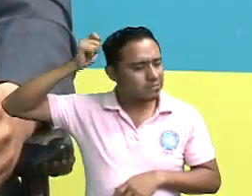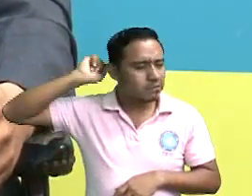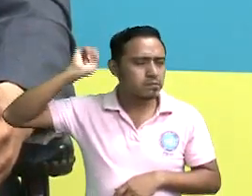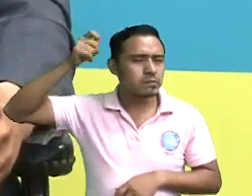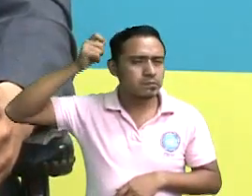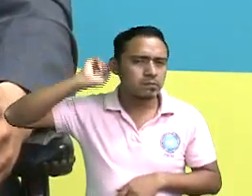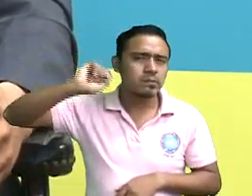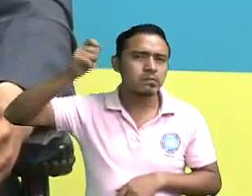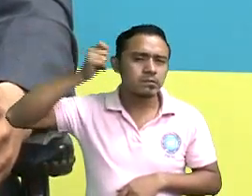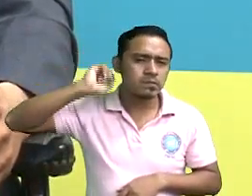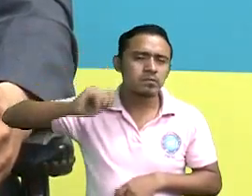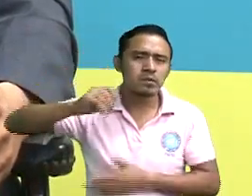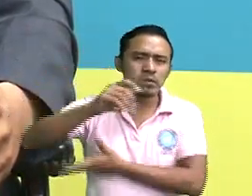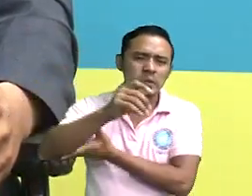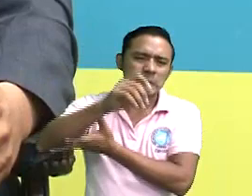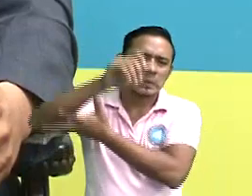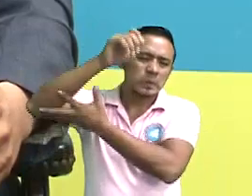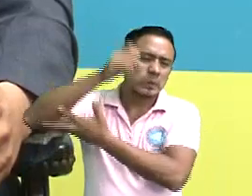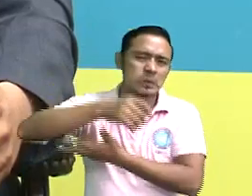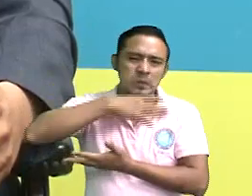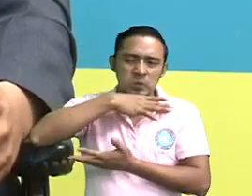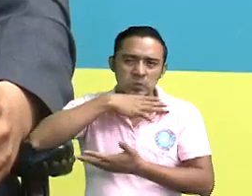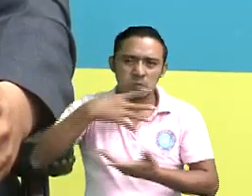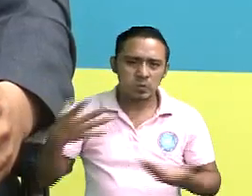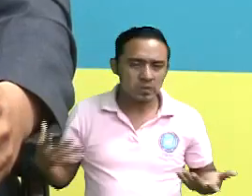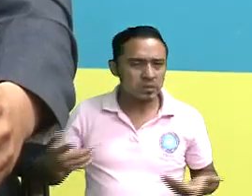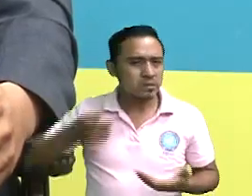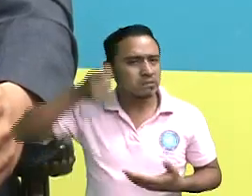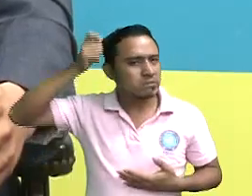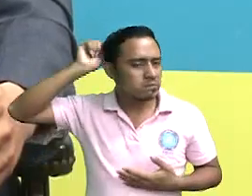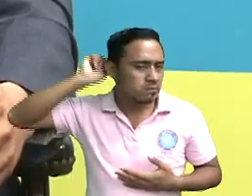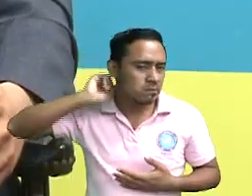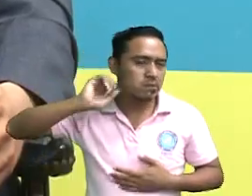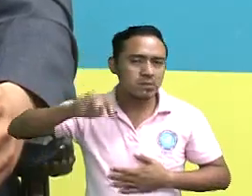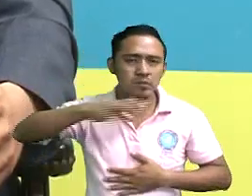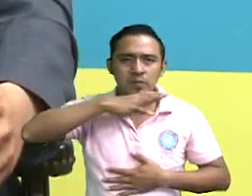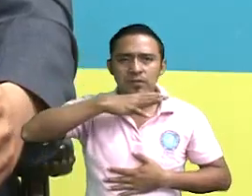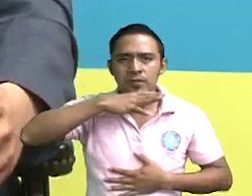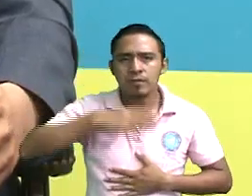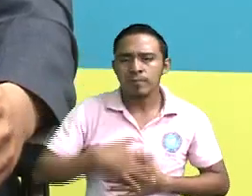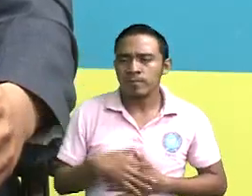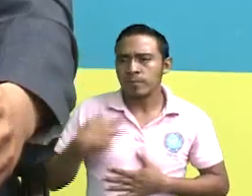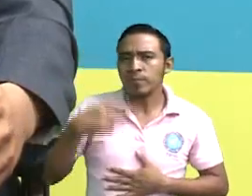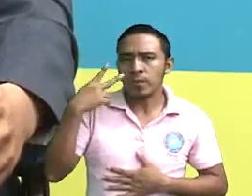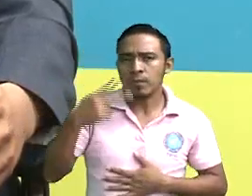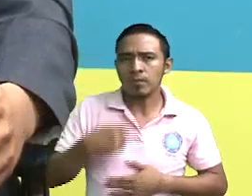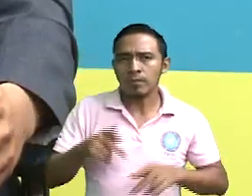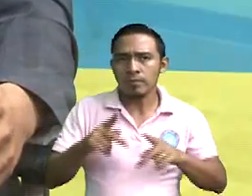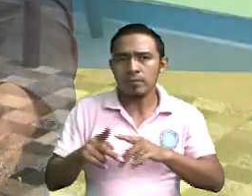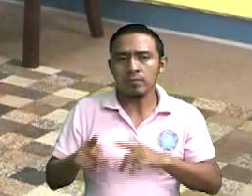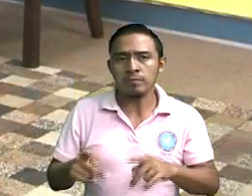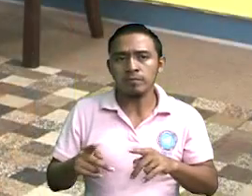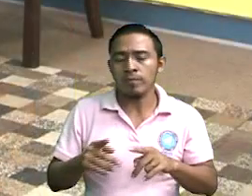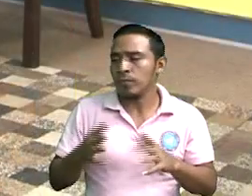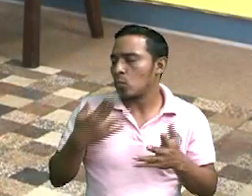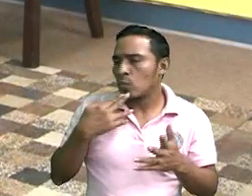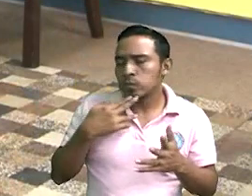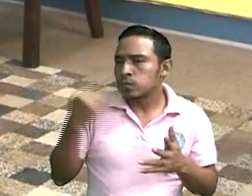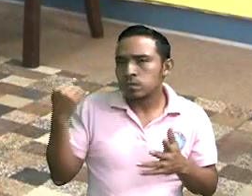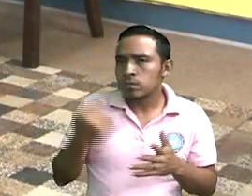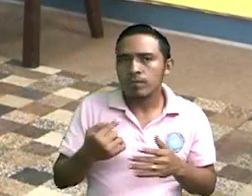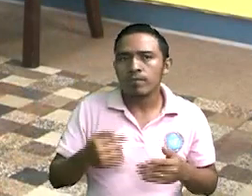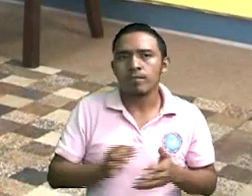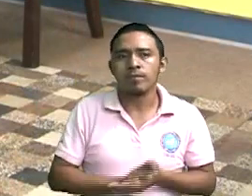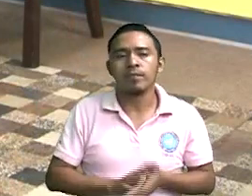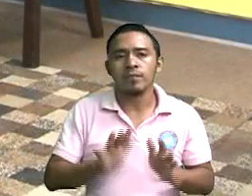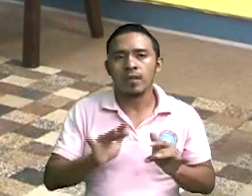Me cuesta mucho levantar la mano y llevarme la mano al cabello. Yo he visto muchas personas, pero no sé si viene al caso, incluso pues